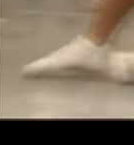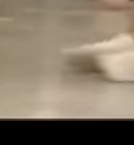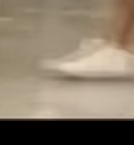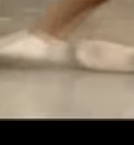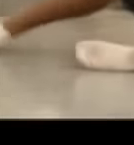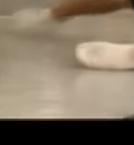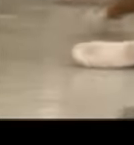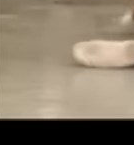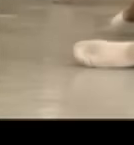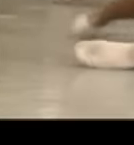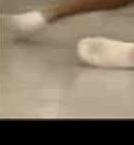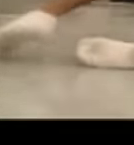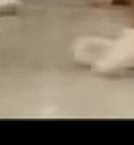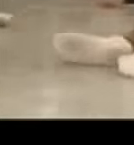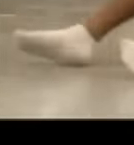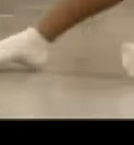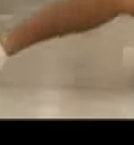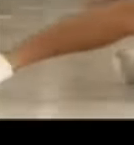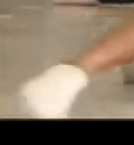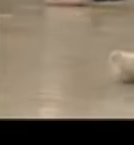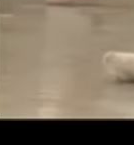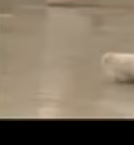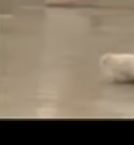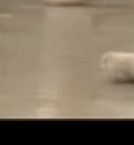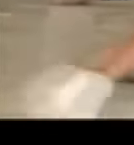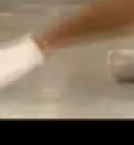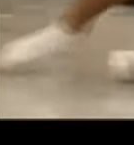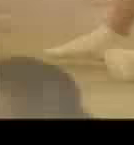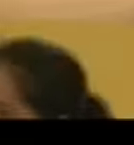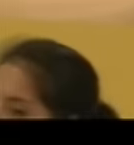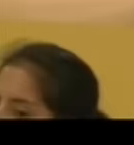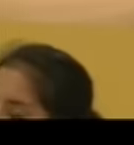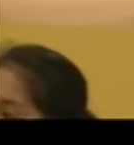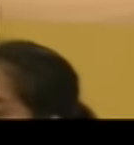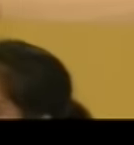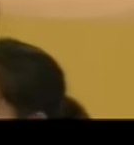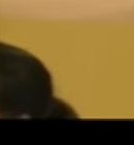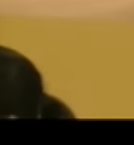No se pierde el próximo sábado la lucha de ser uno mismo.